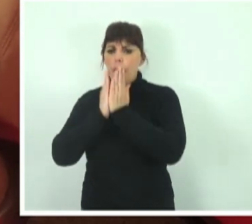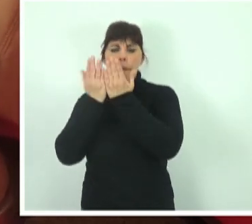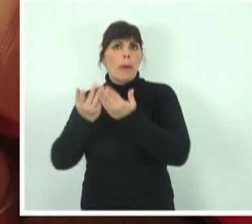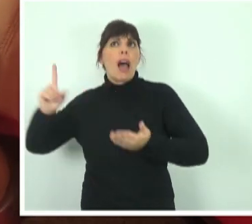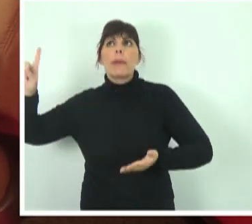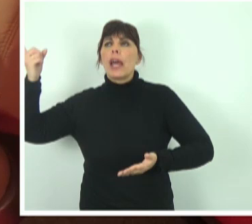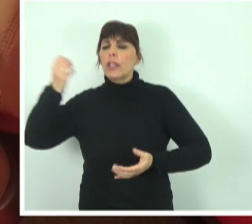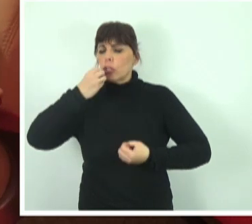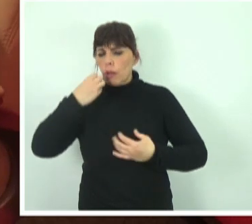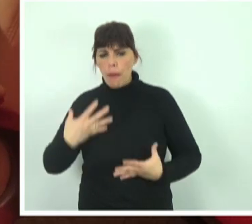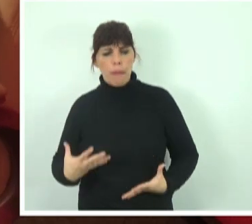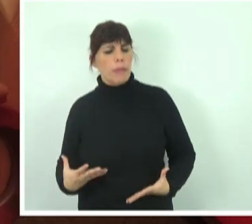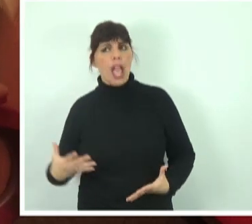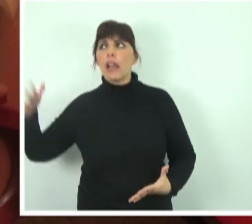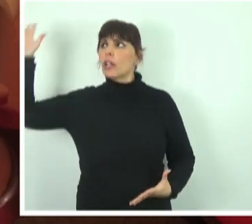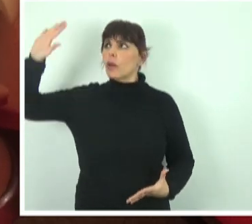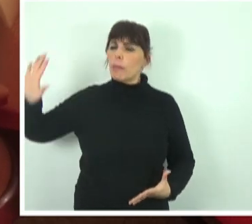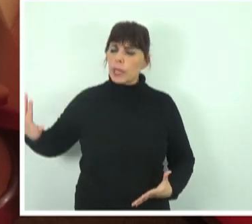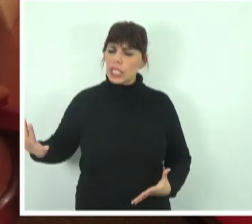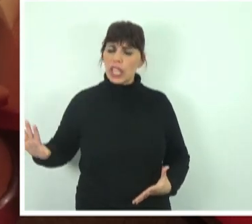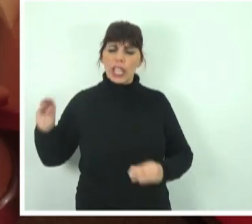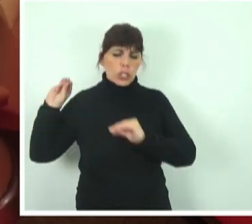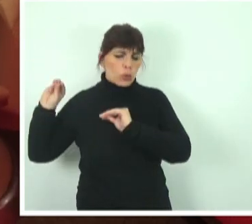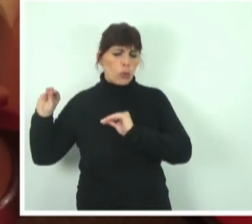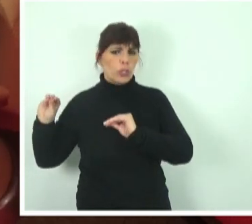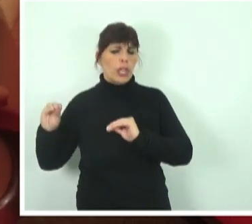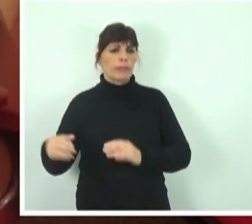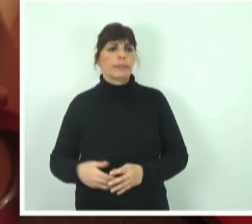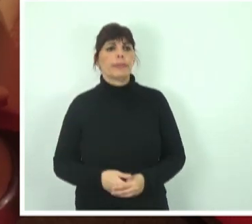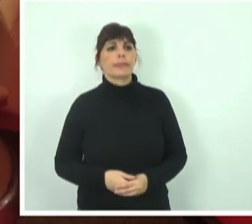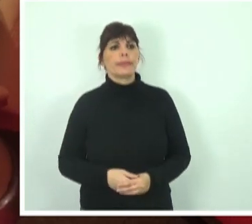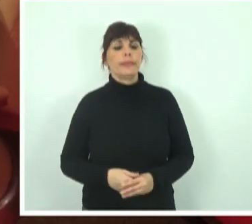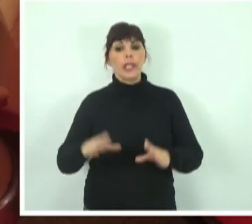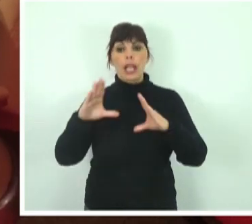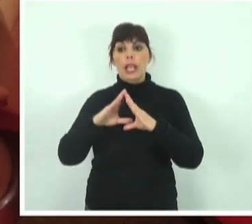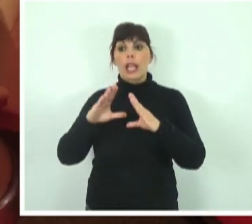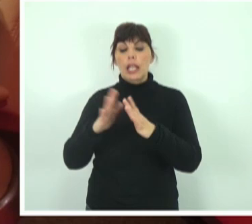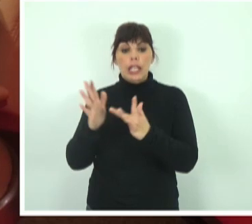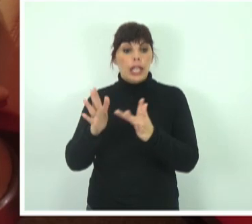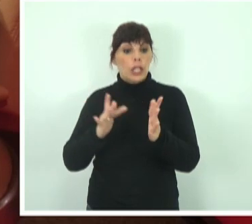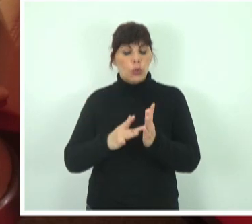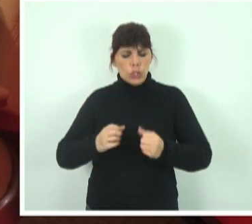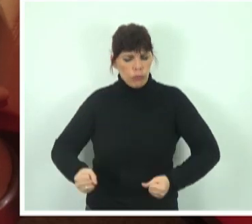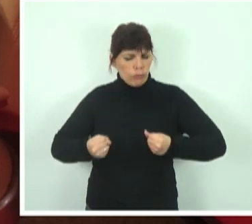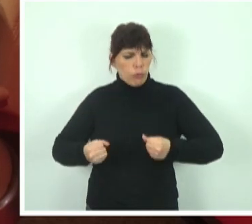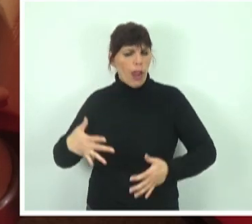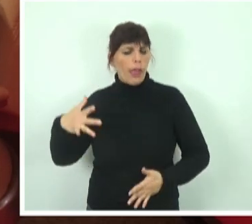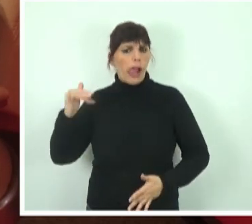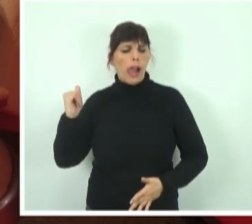Señor. Una iglesia es tremendo la fuerza que tiene. La iglesia de Jesucristo es